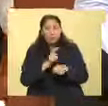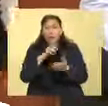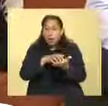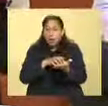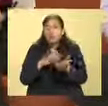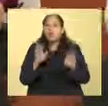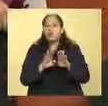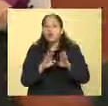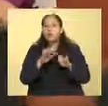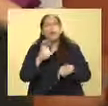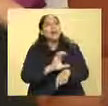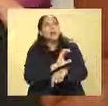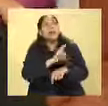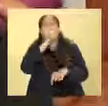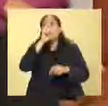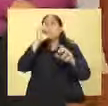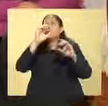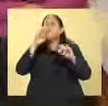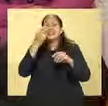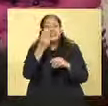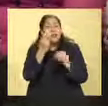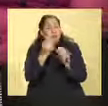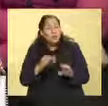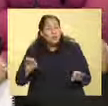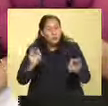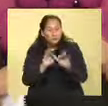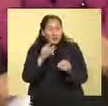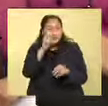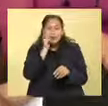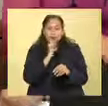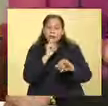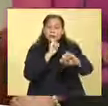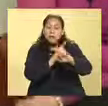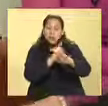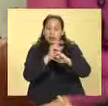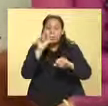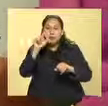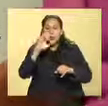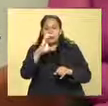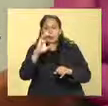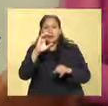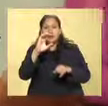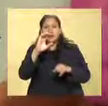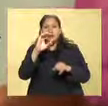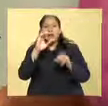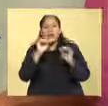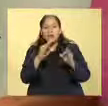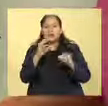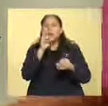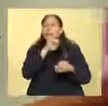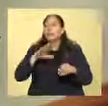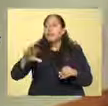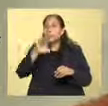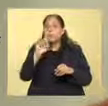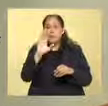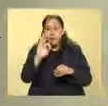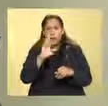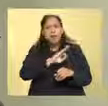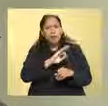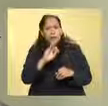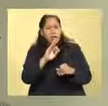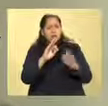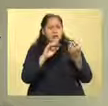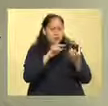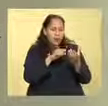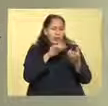diaria. Si de ahorrar se trata, el ahorro de energía es uno de los más importantes y en la página de la Secretaría del Medio Ambiente del